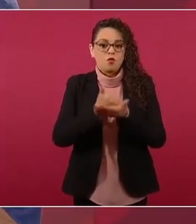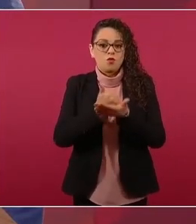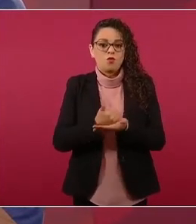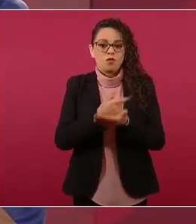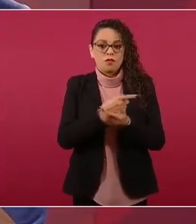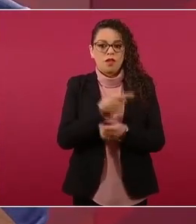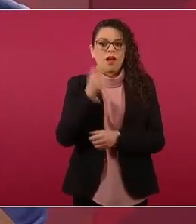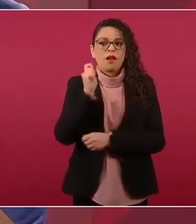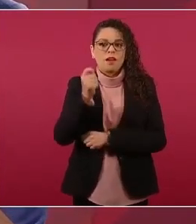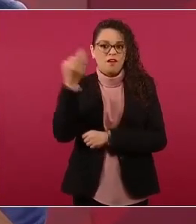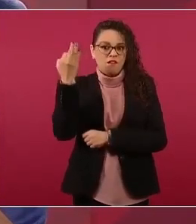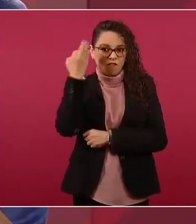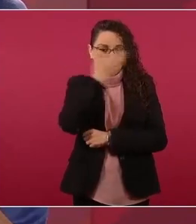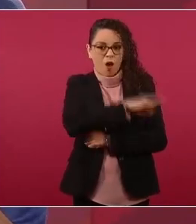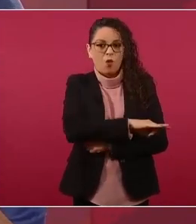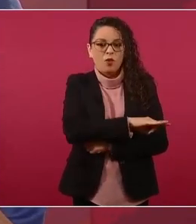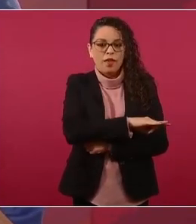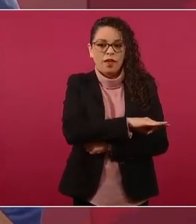y luego lo